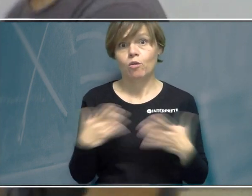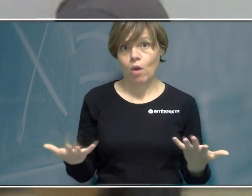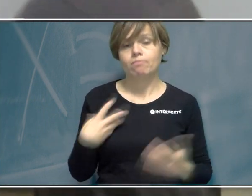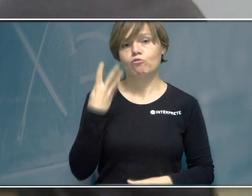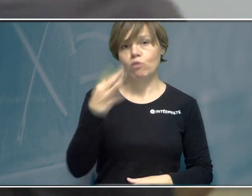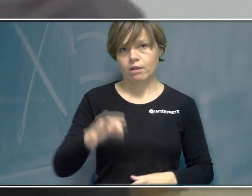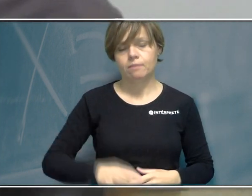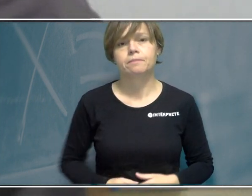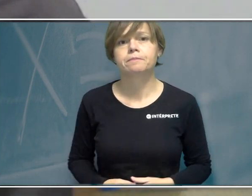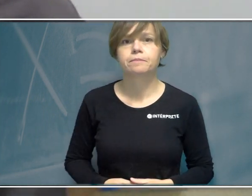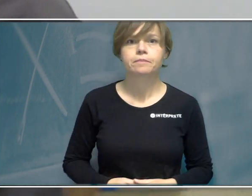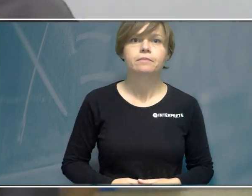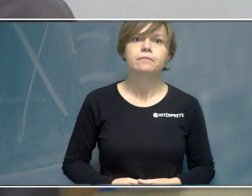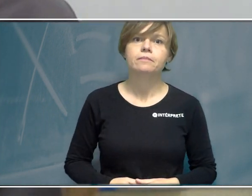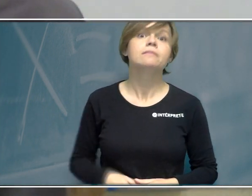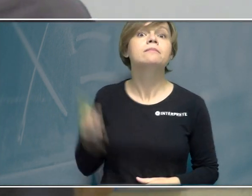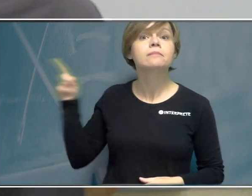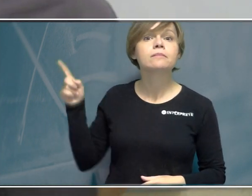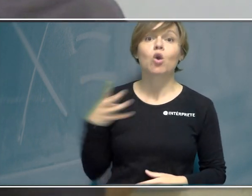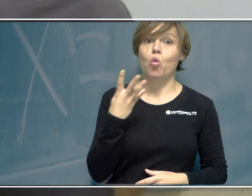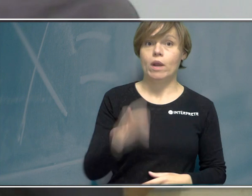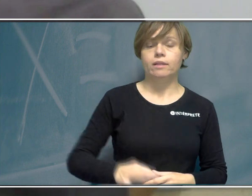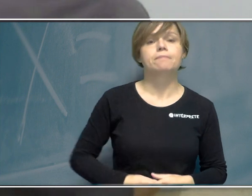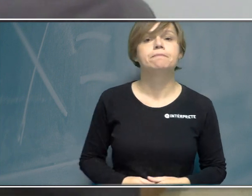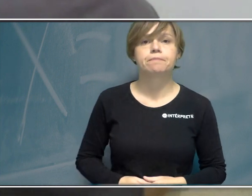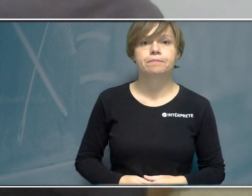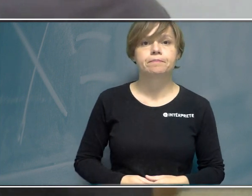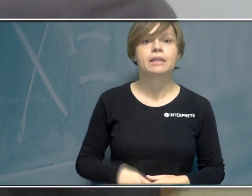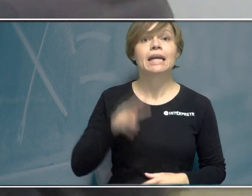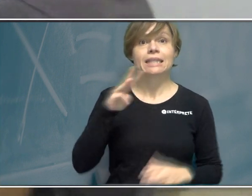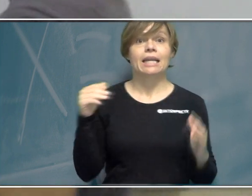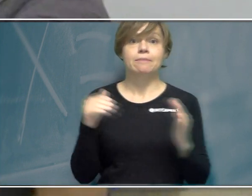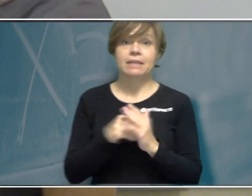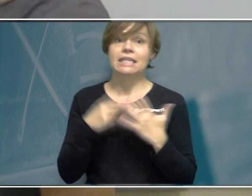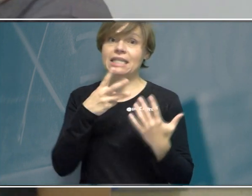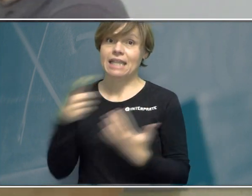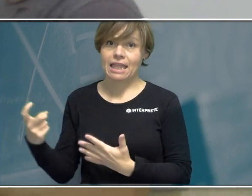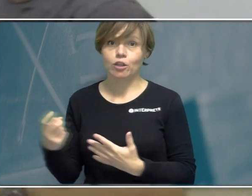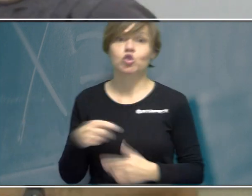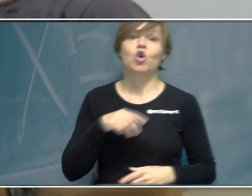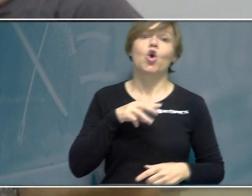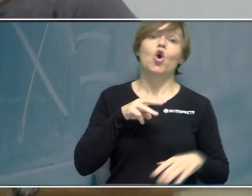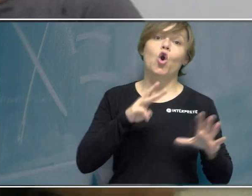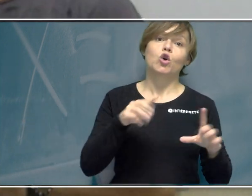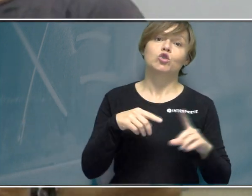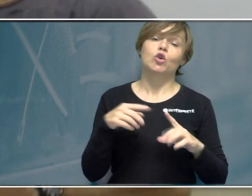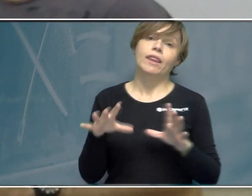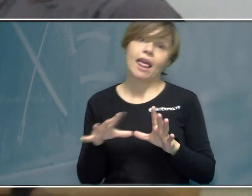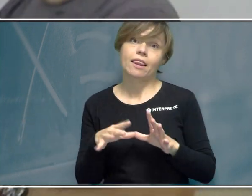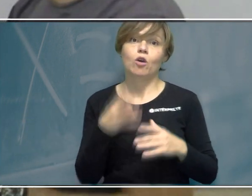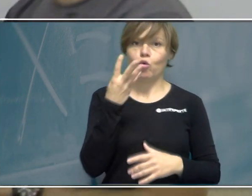40. Y nos quedaría 40. 3.600, 8 y 10, mínimo común múltiplo,